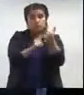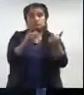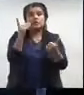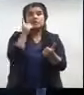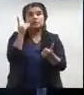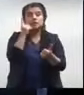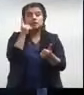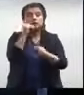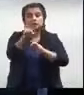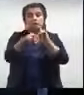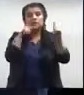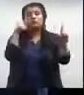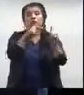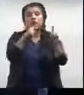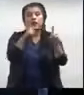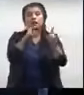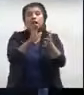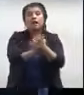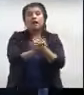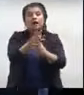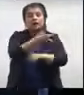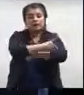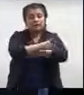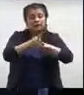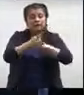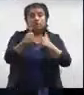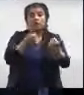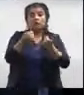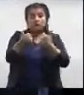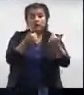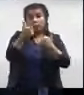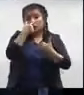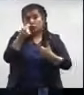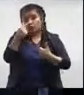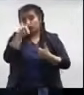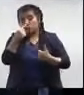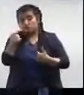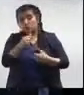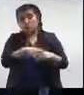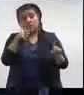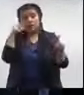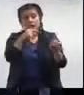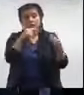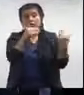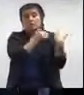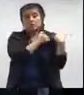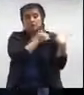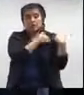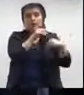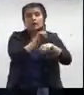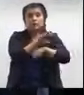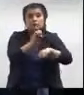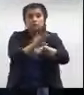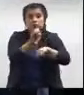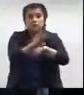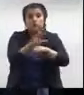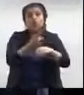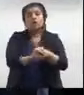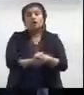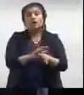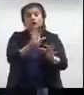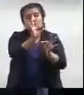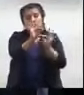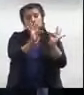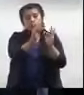Investigación Especializada en Delitos Administrativos y Corrupción. Es la encargada de asesorar en la